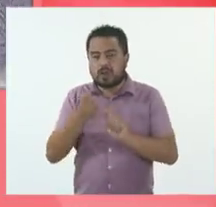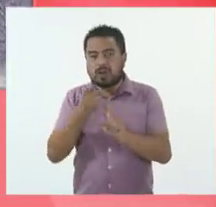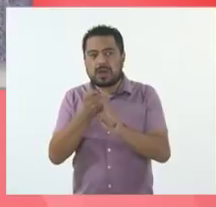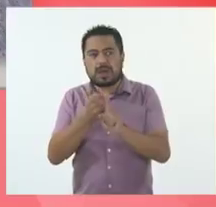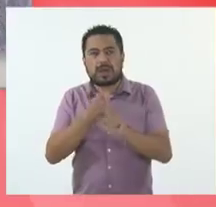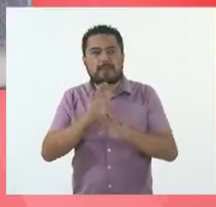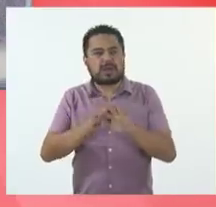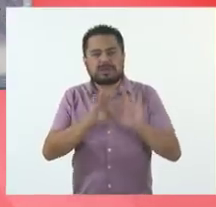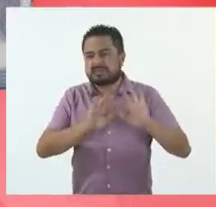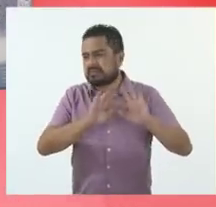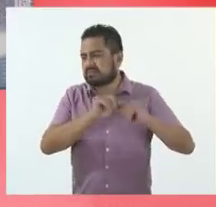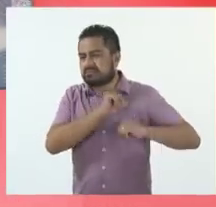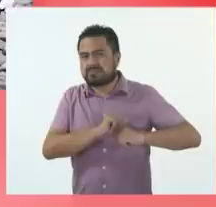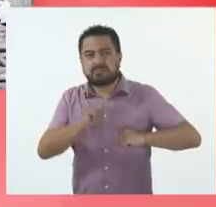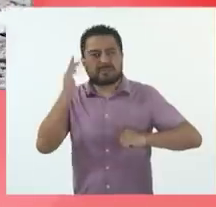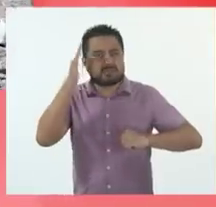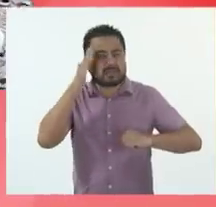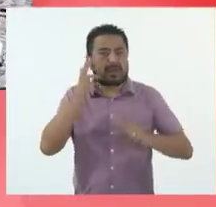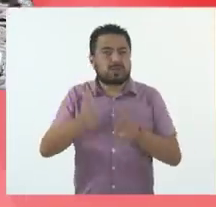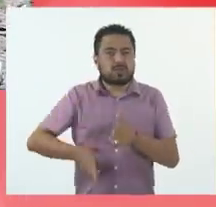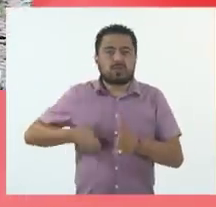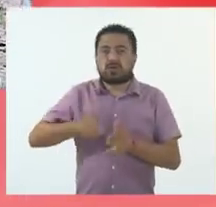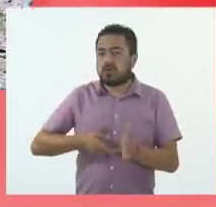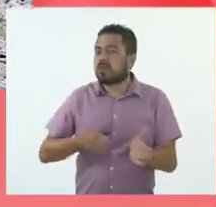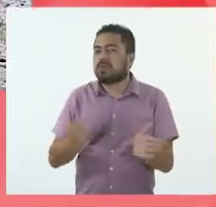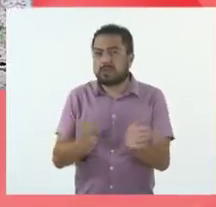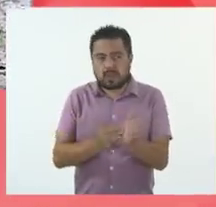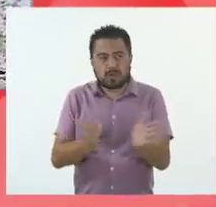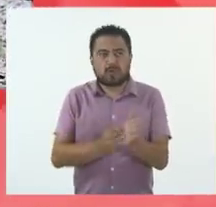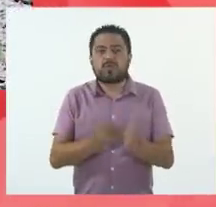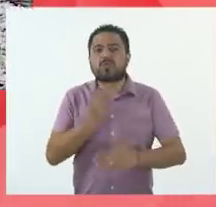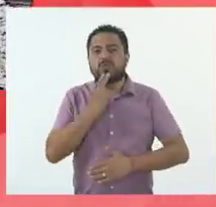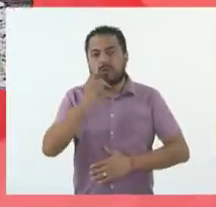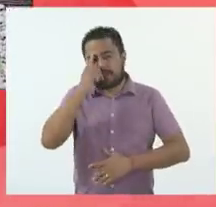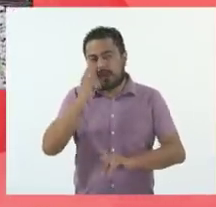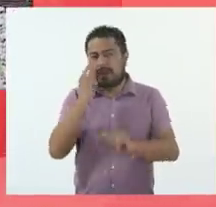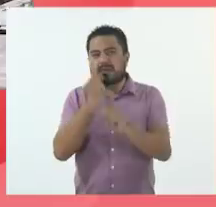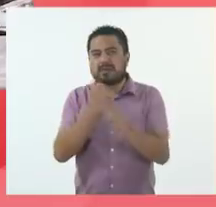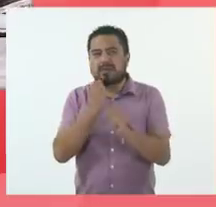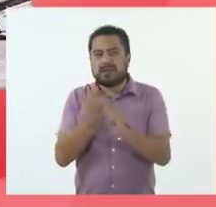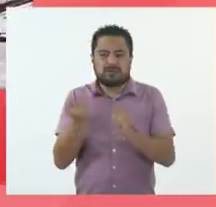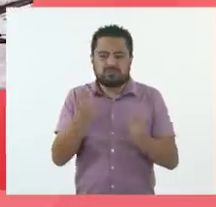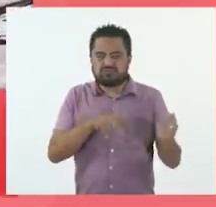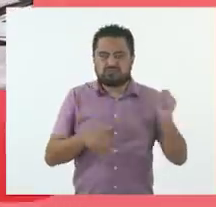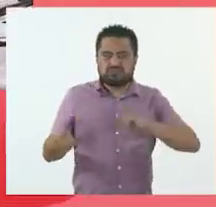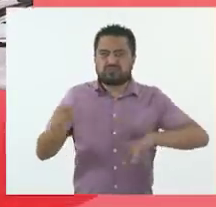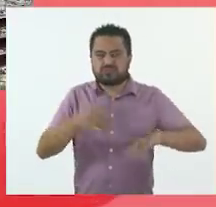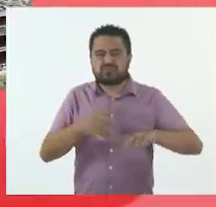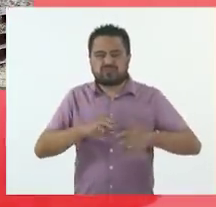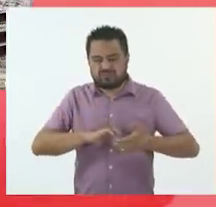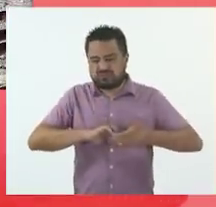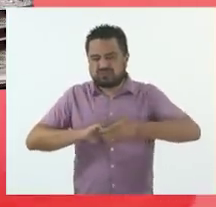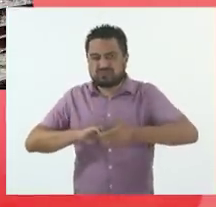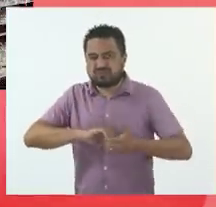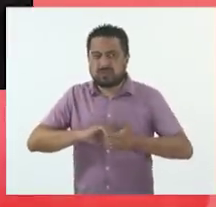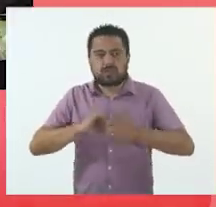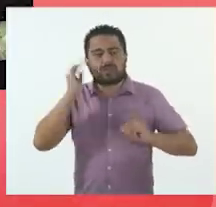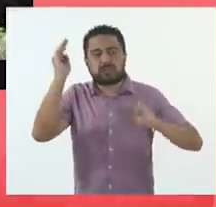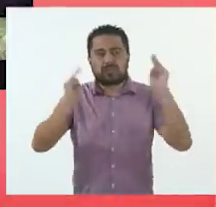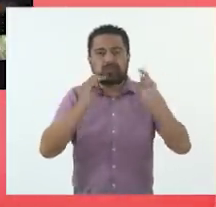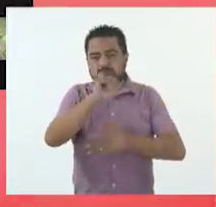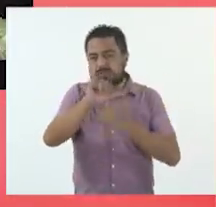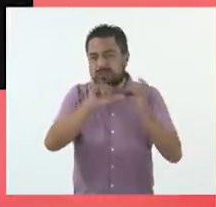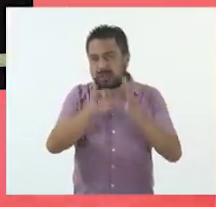de los protagonistas es el ferrocarril que todavía se utiliza como transporte de carga. Museo y centro cultural, en la